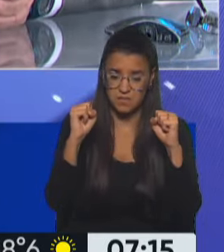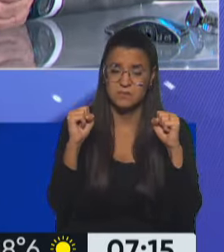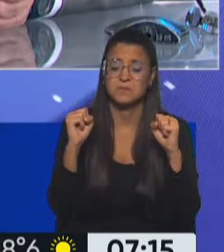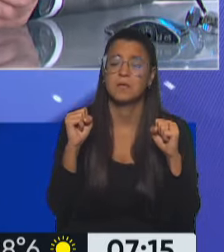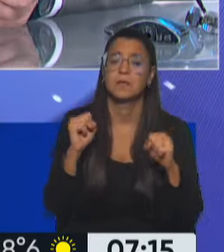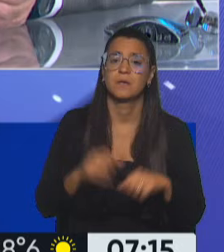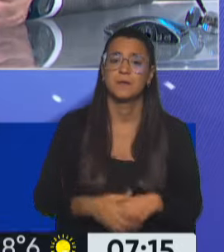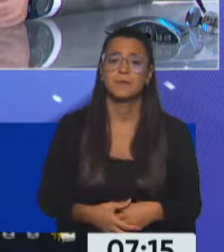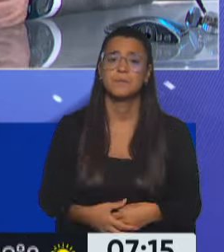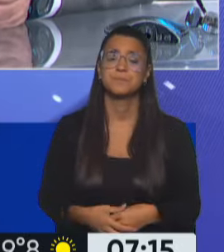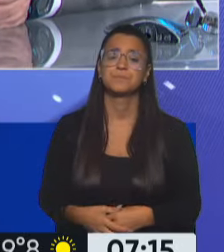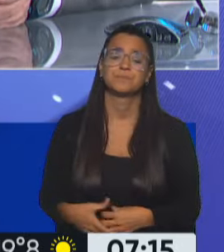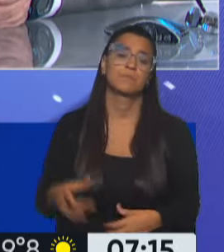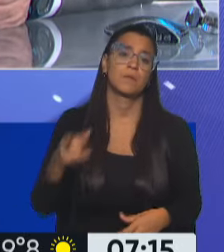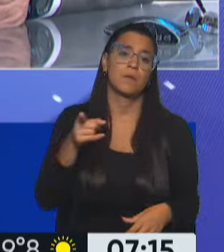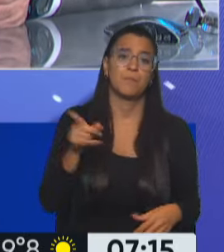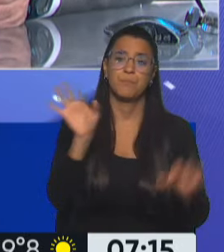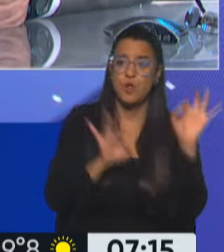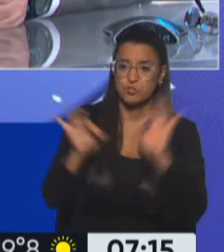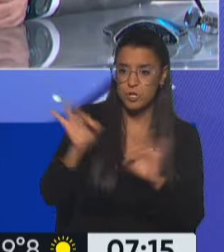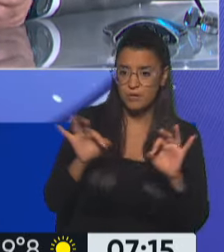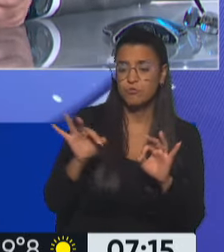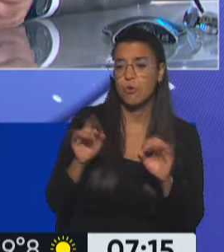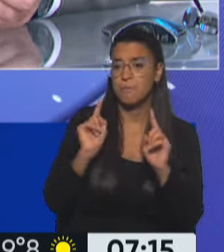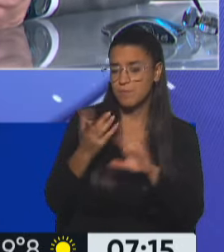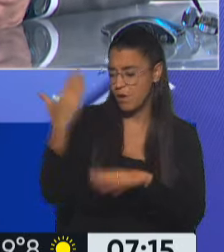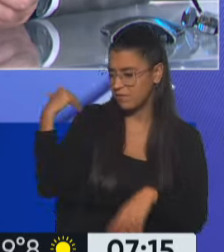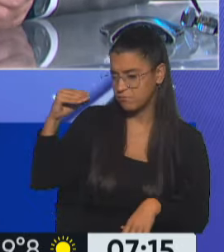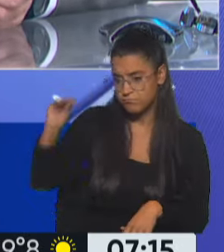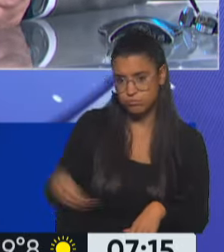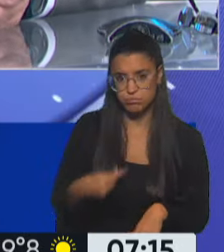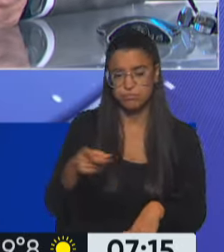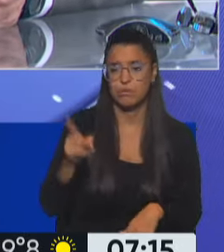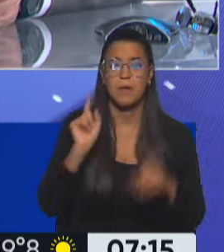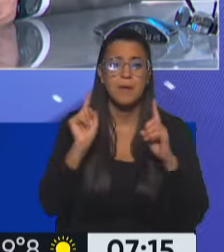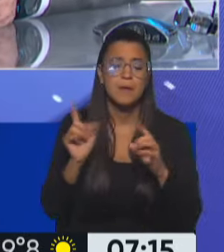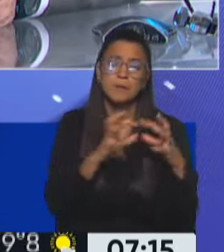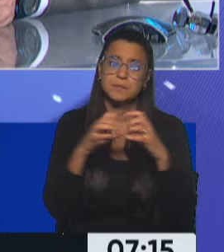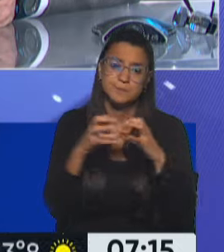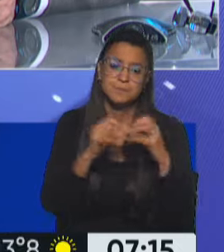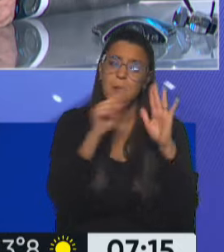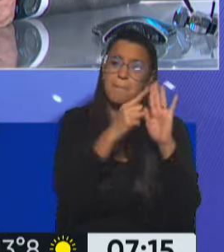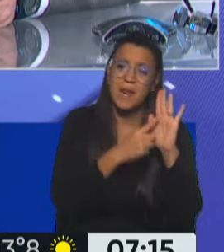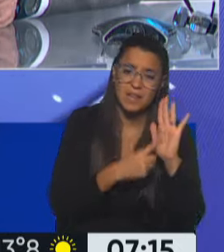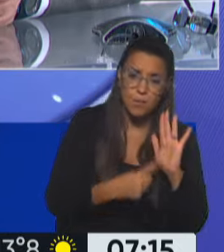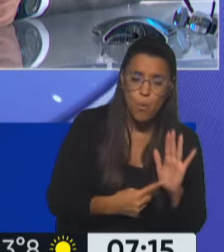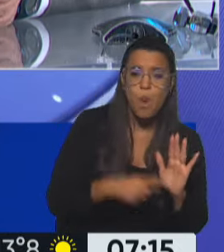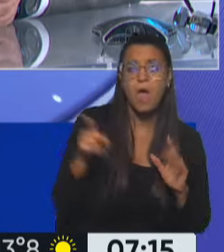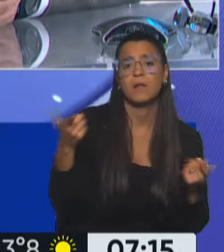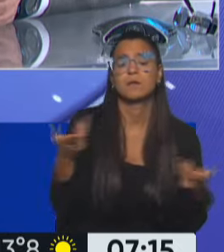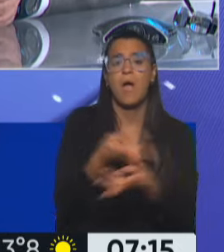que de manera reducida después de lo que fue el fracaso dentro del tratamiento en particular en la cámara